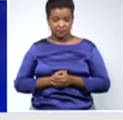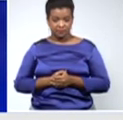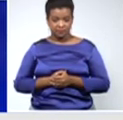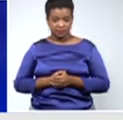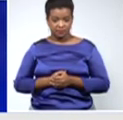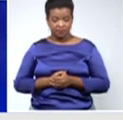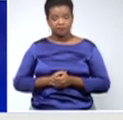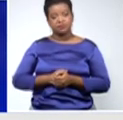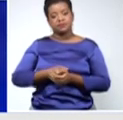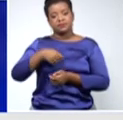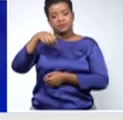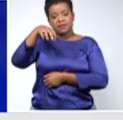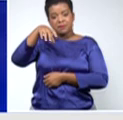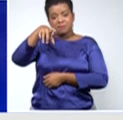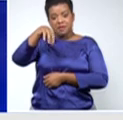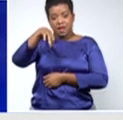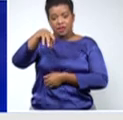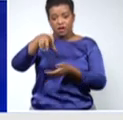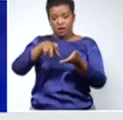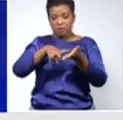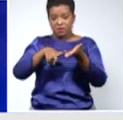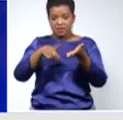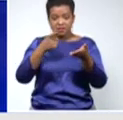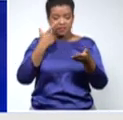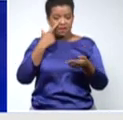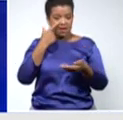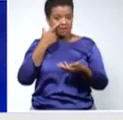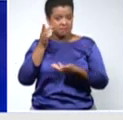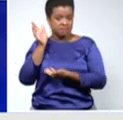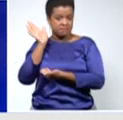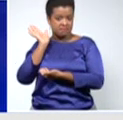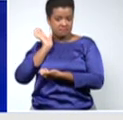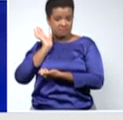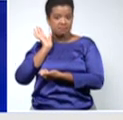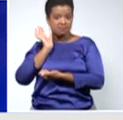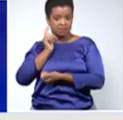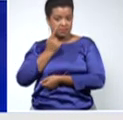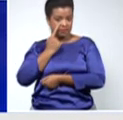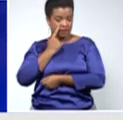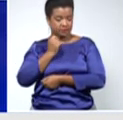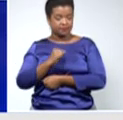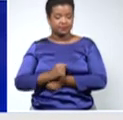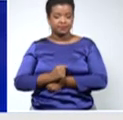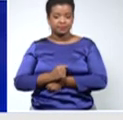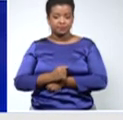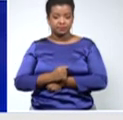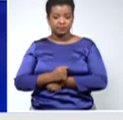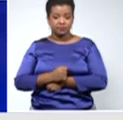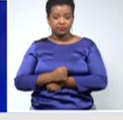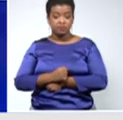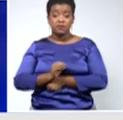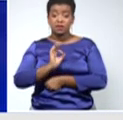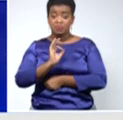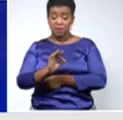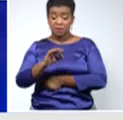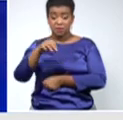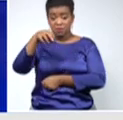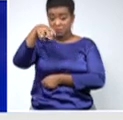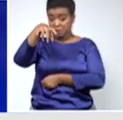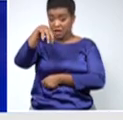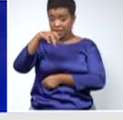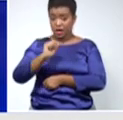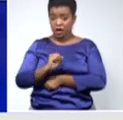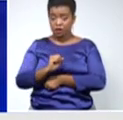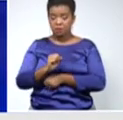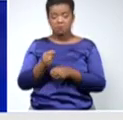Pinar del Río, que ahí aparece reflejada. Como ustedes ven, ha mantenido un comportamiento más o